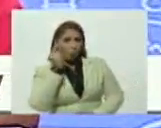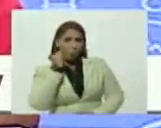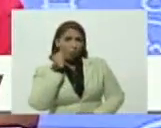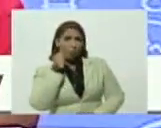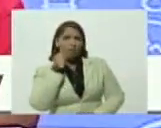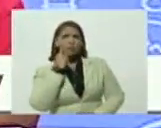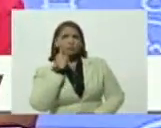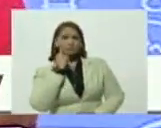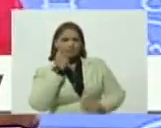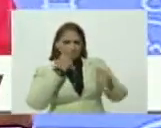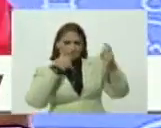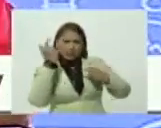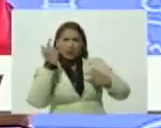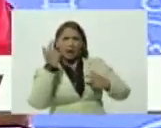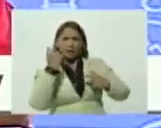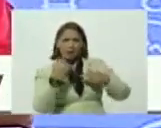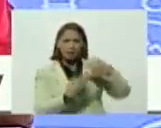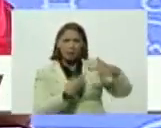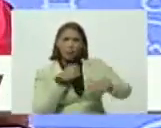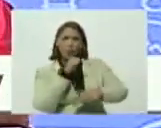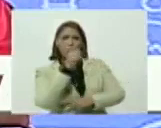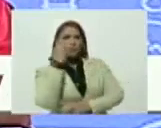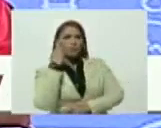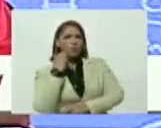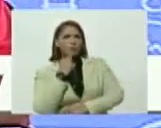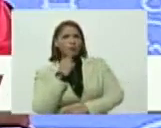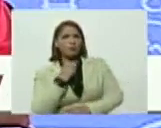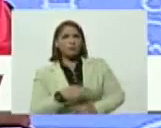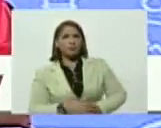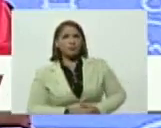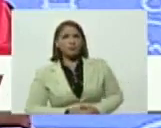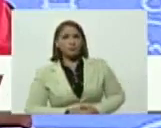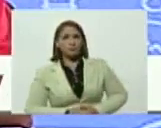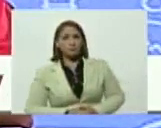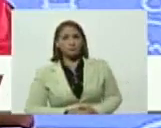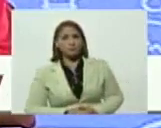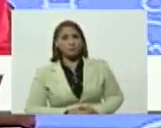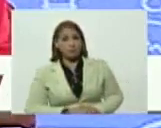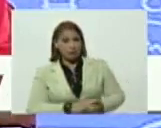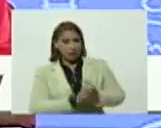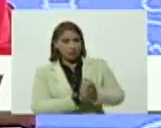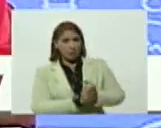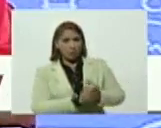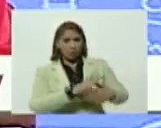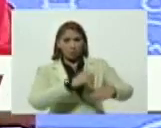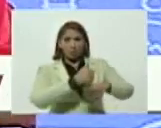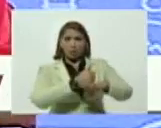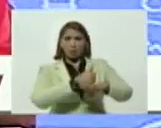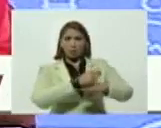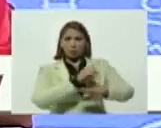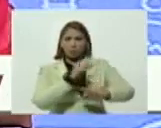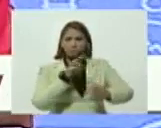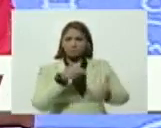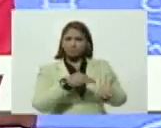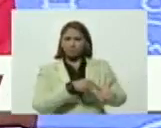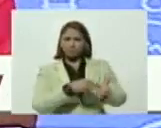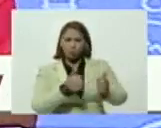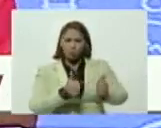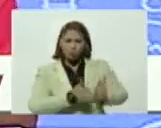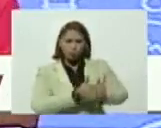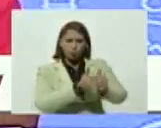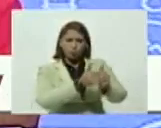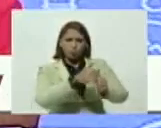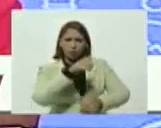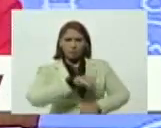comandante Hugo Chávez, de la Revolución Bolivariana, los compañeros de la Dirección Nacional que han venido a acompañar a estar acá